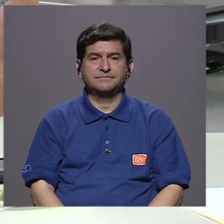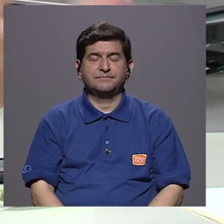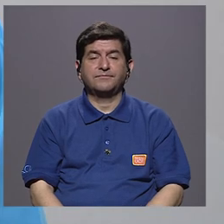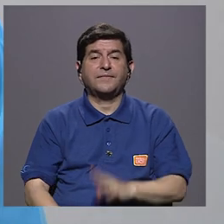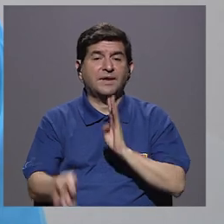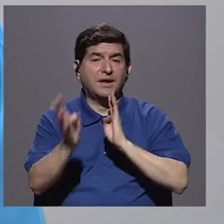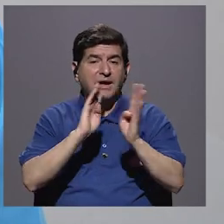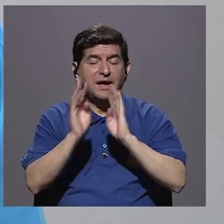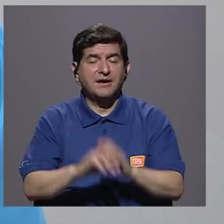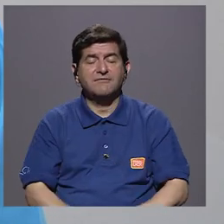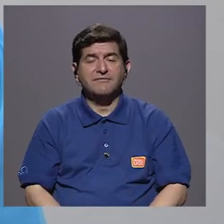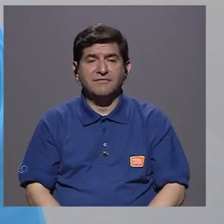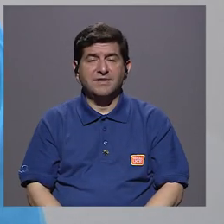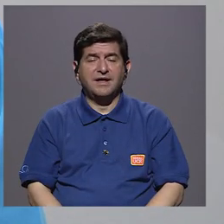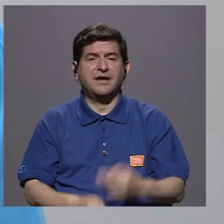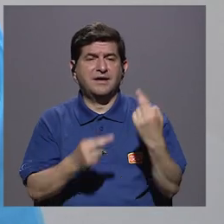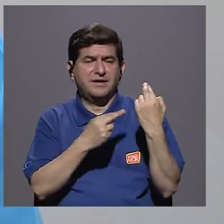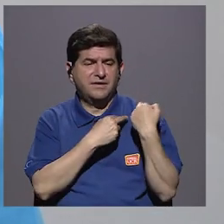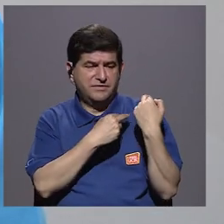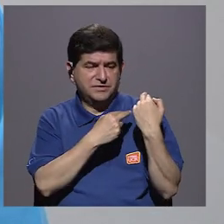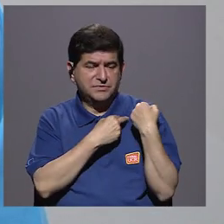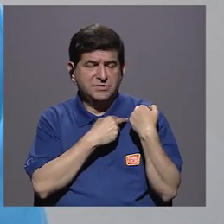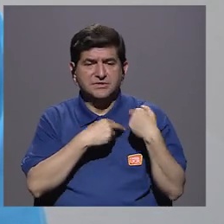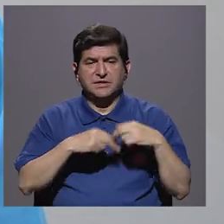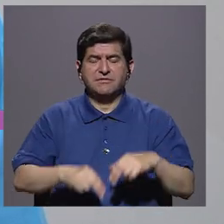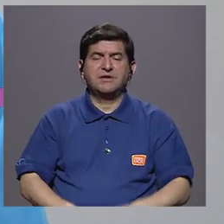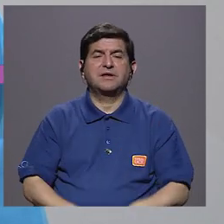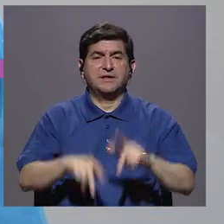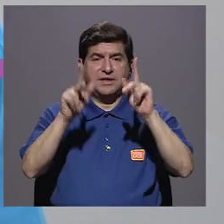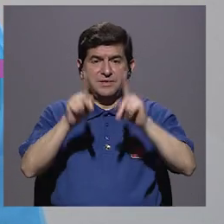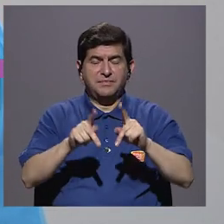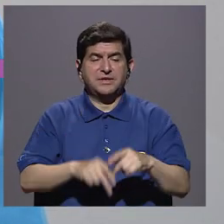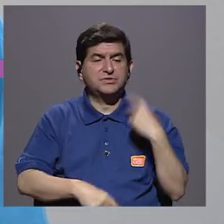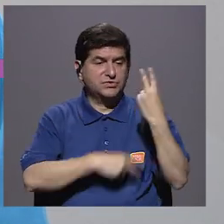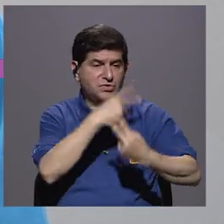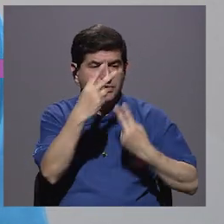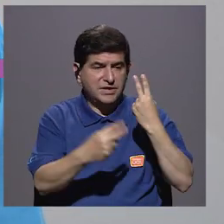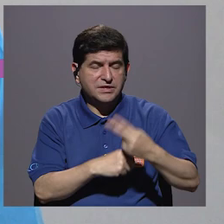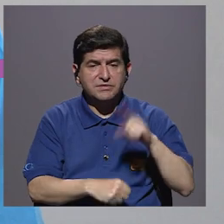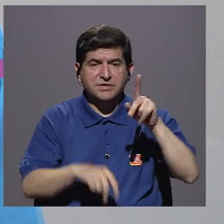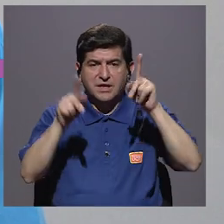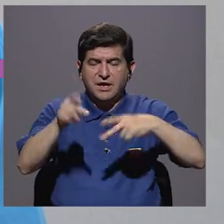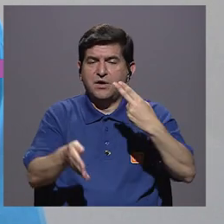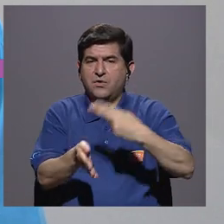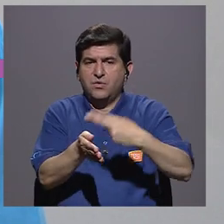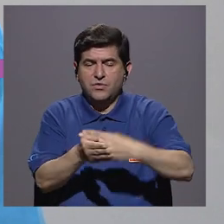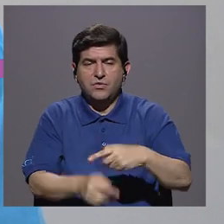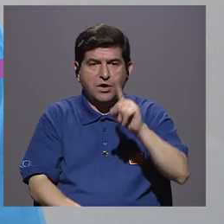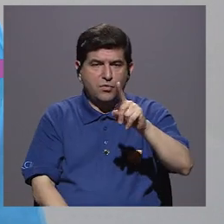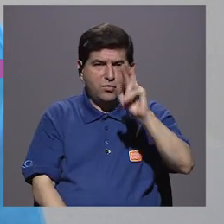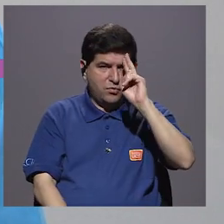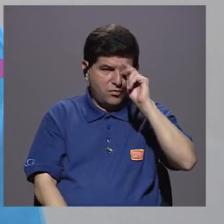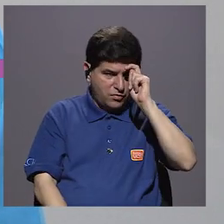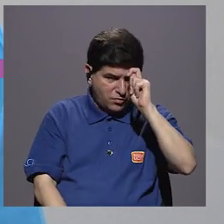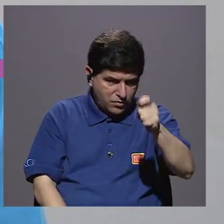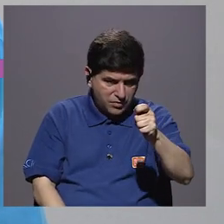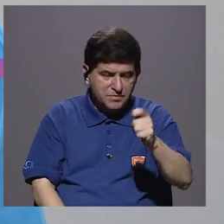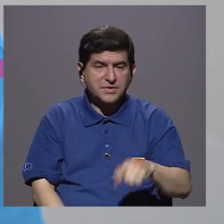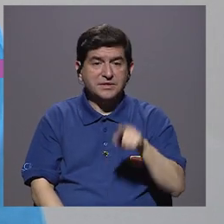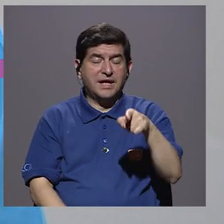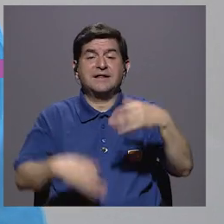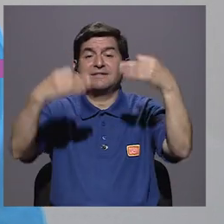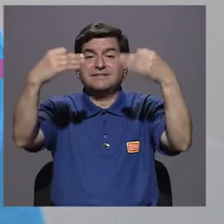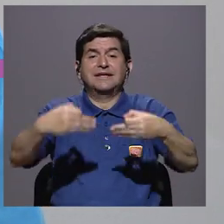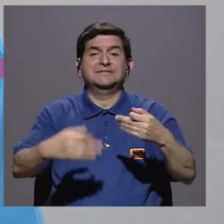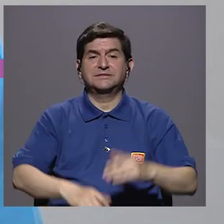estábamos hablando de los deberes que tienen las personas que van a visitar a una persona hospitalizada. Entonces, uno de los deberes es respetar la decisión de esa